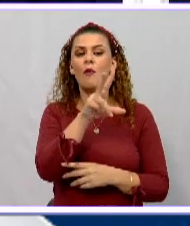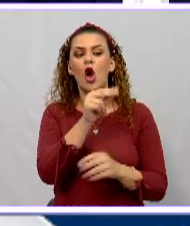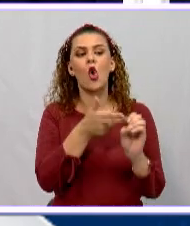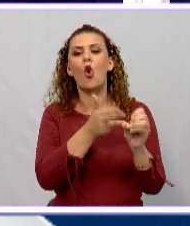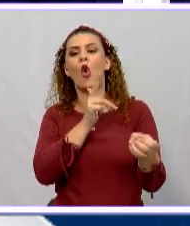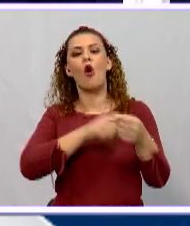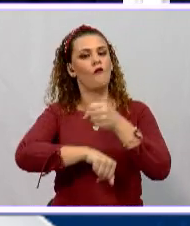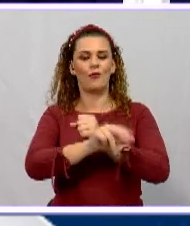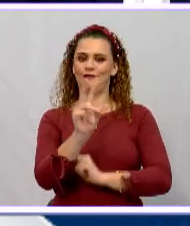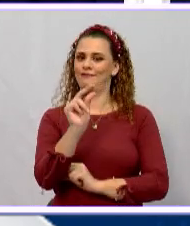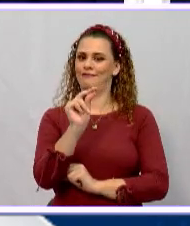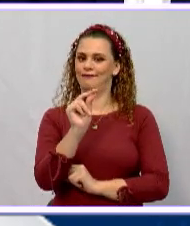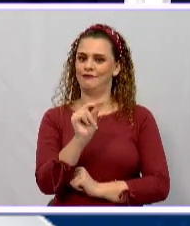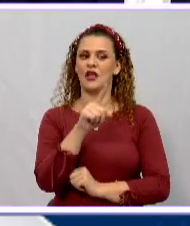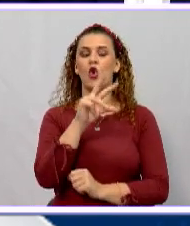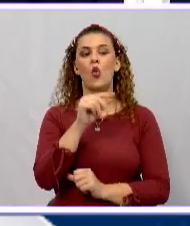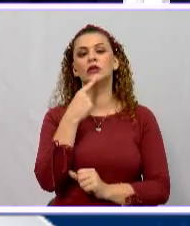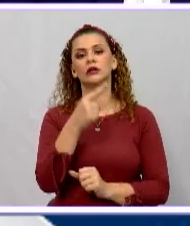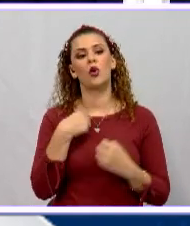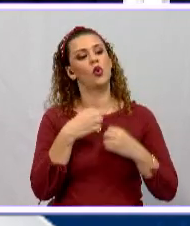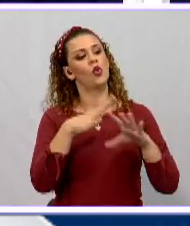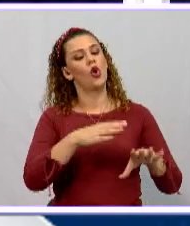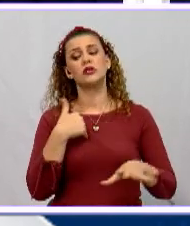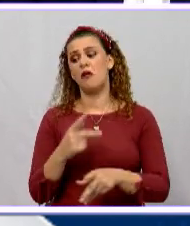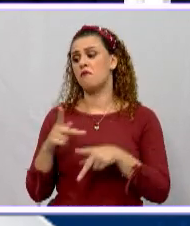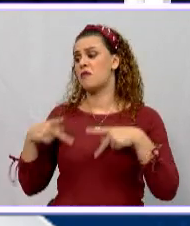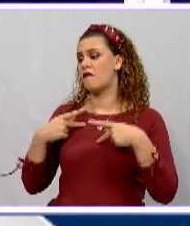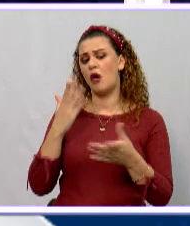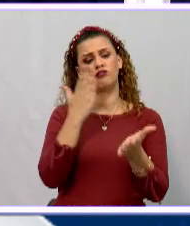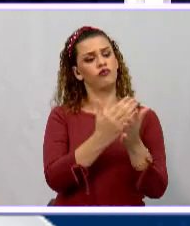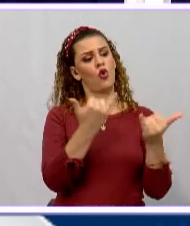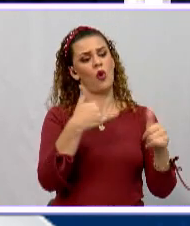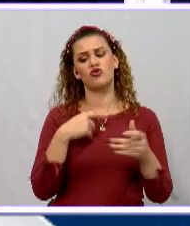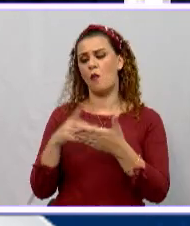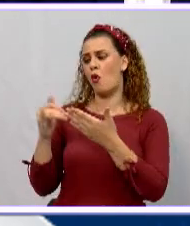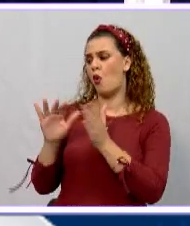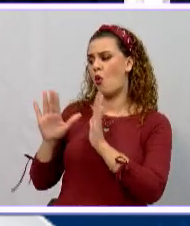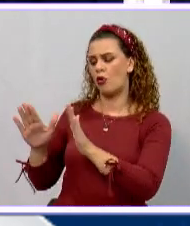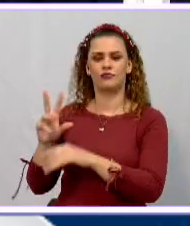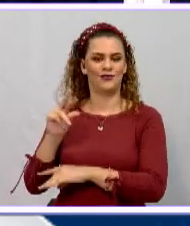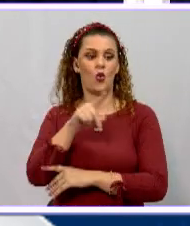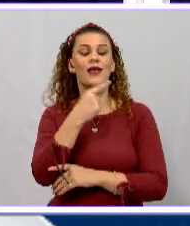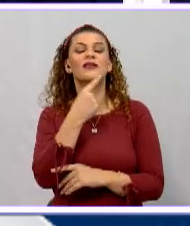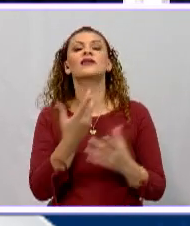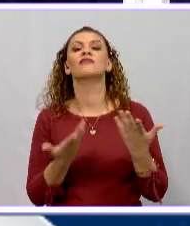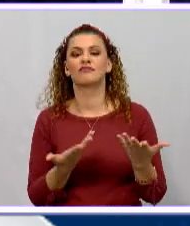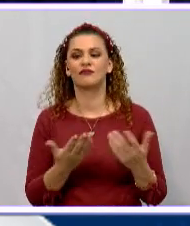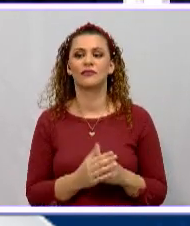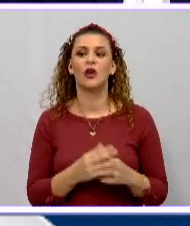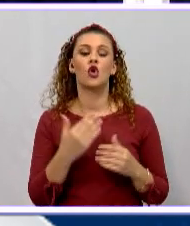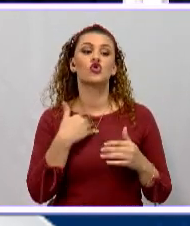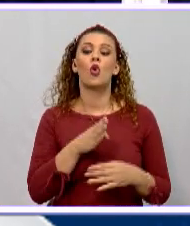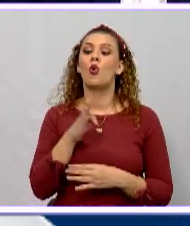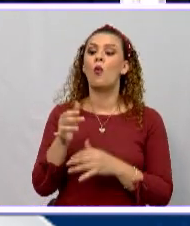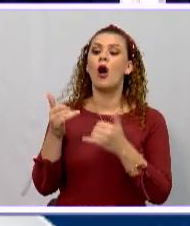se está retirando del fútbol o sea cambio no está diciendo bien tengo asegurada mi vida dejó de jugar porque tengo un montón de proyectos cambio lo que dice es voy